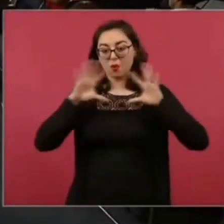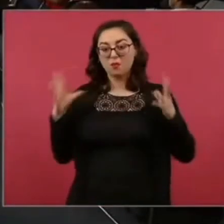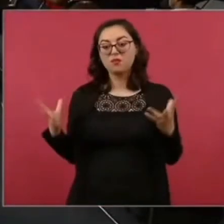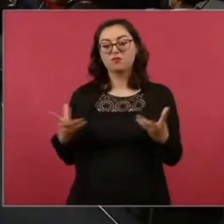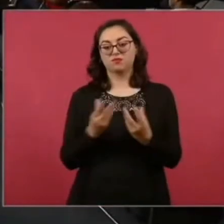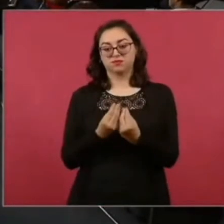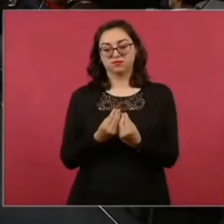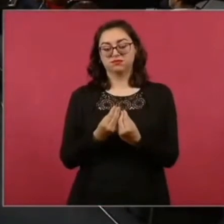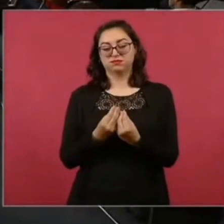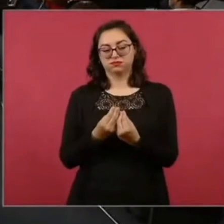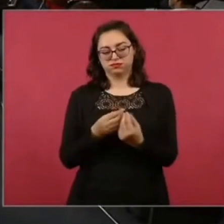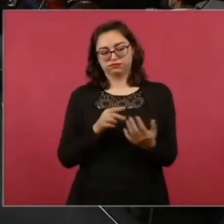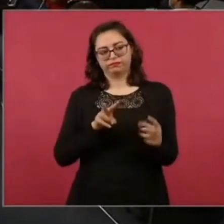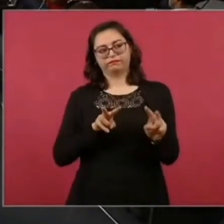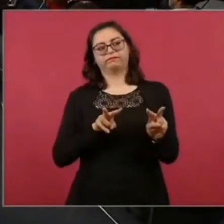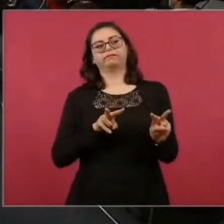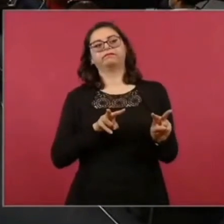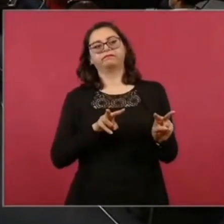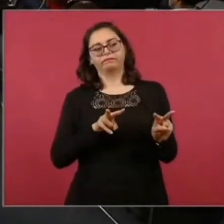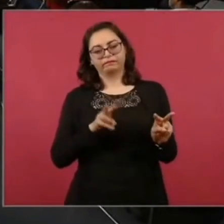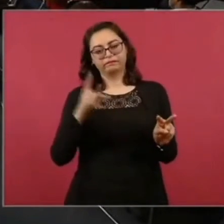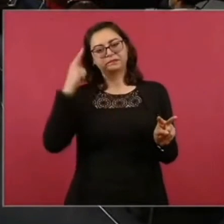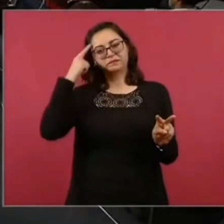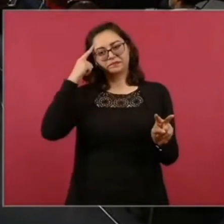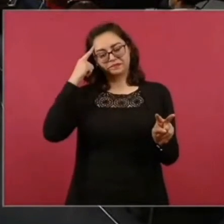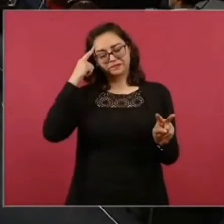Ya los demás, pues,